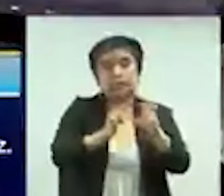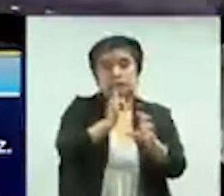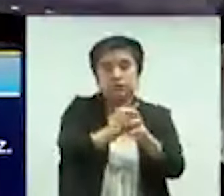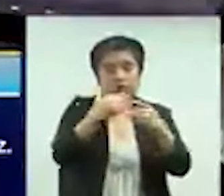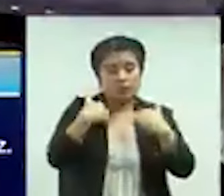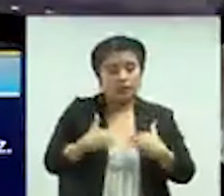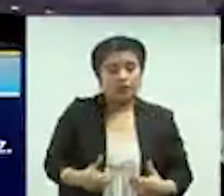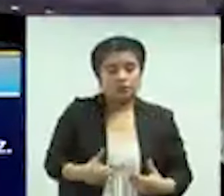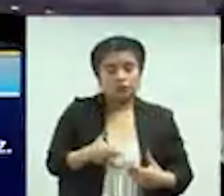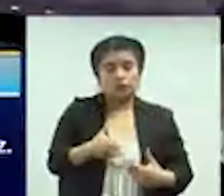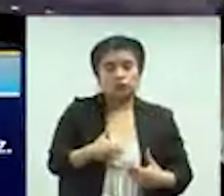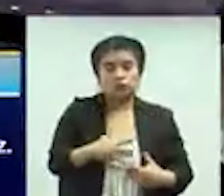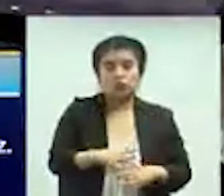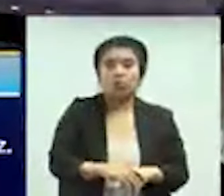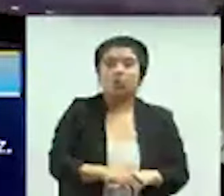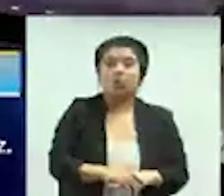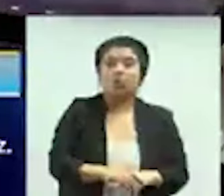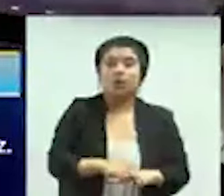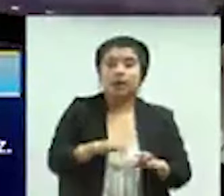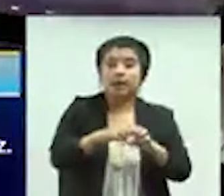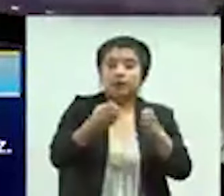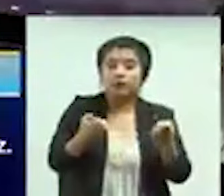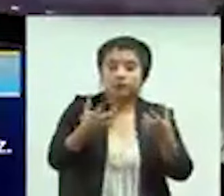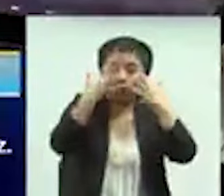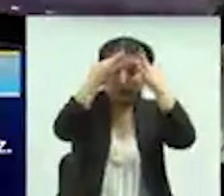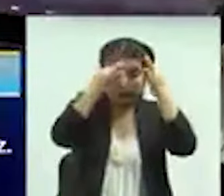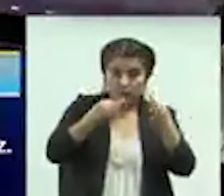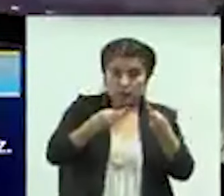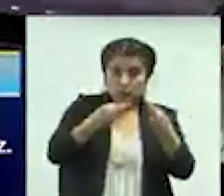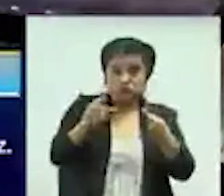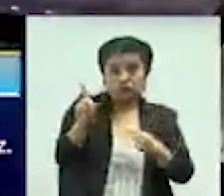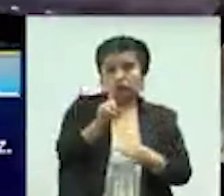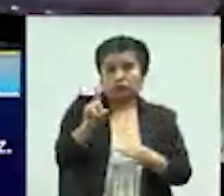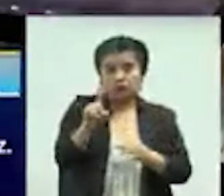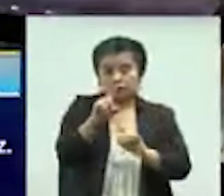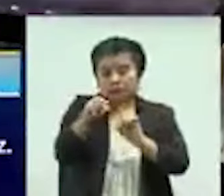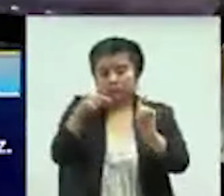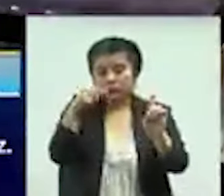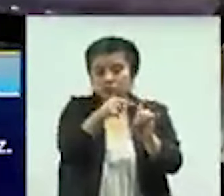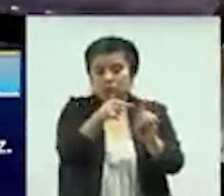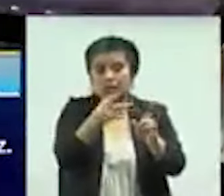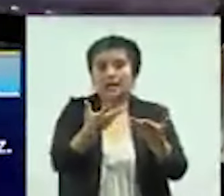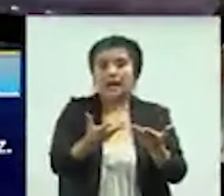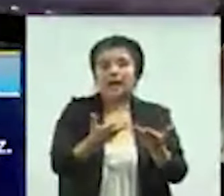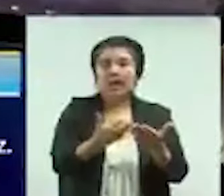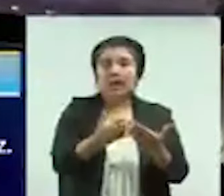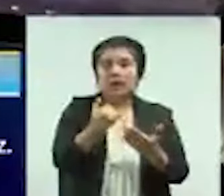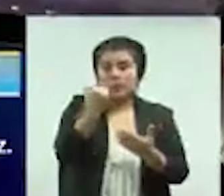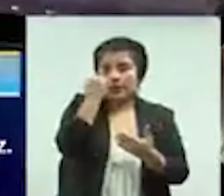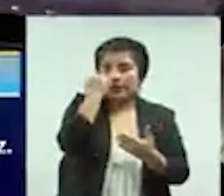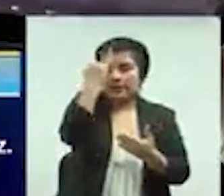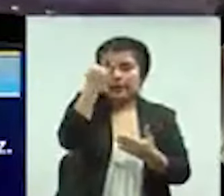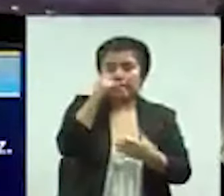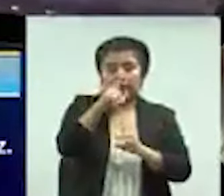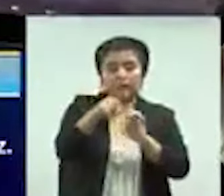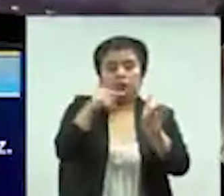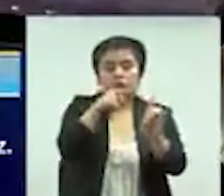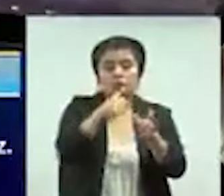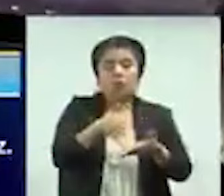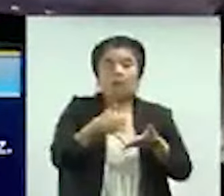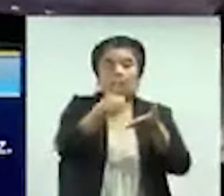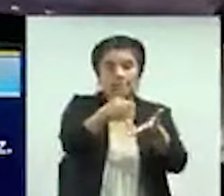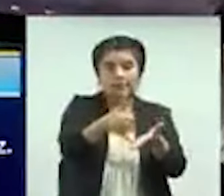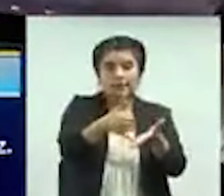los derechos humanos, por lo que la decisión adoptada no se basó en una premisa que justifique o premie